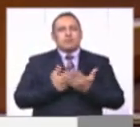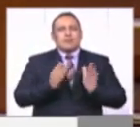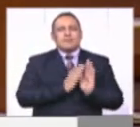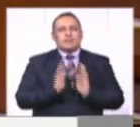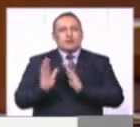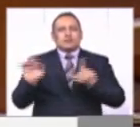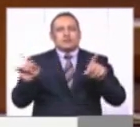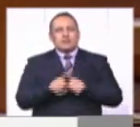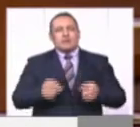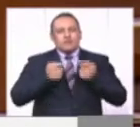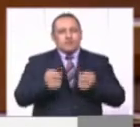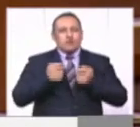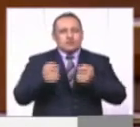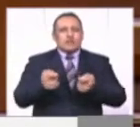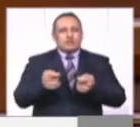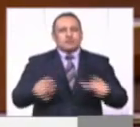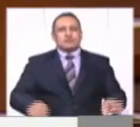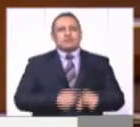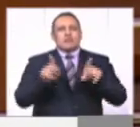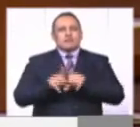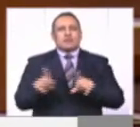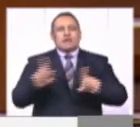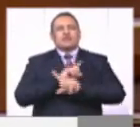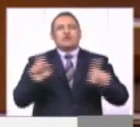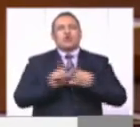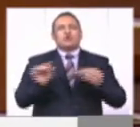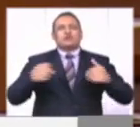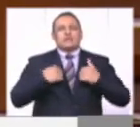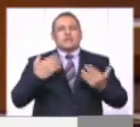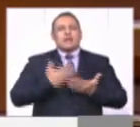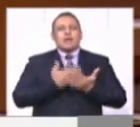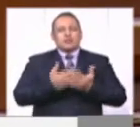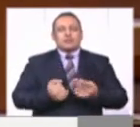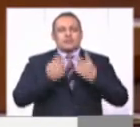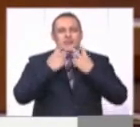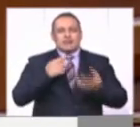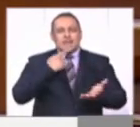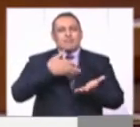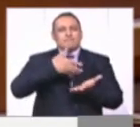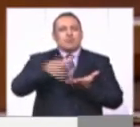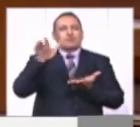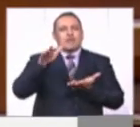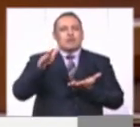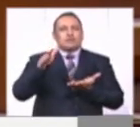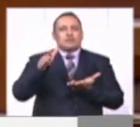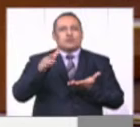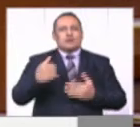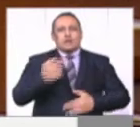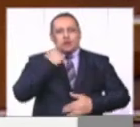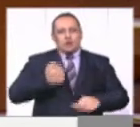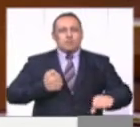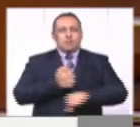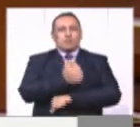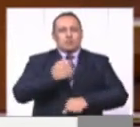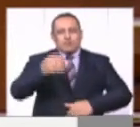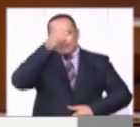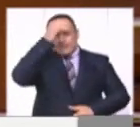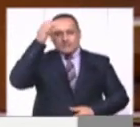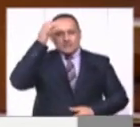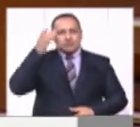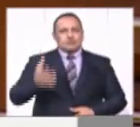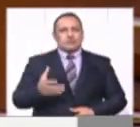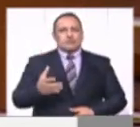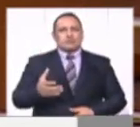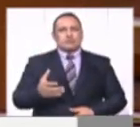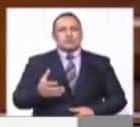y forzado al no tener la certeza de que iba a ser vacado el golpista castillo